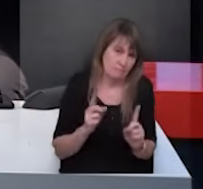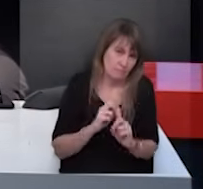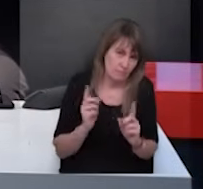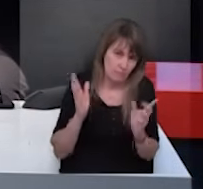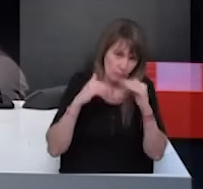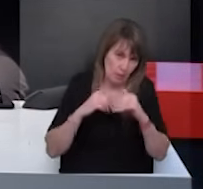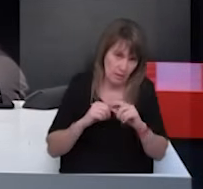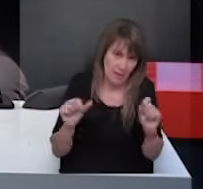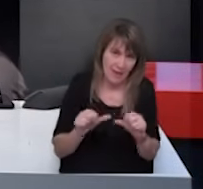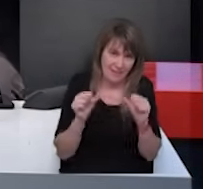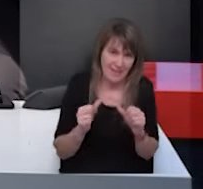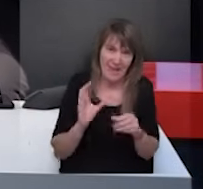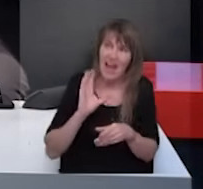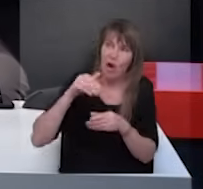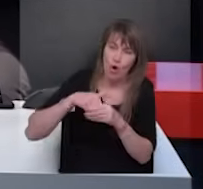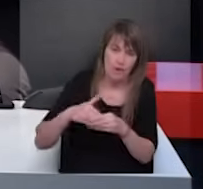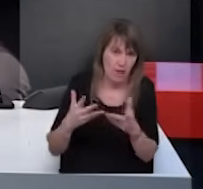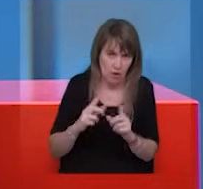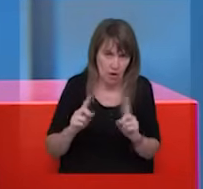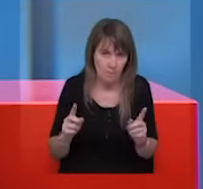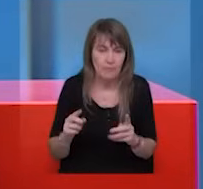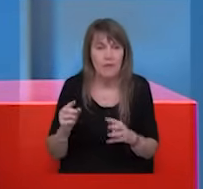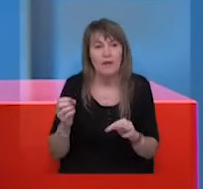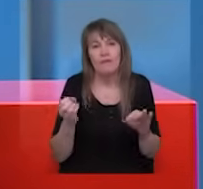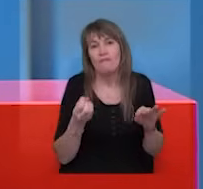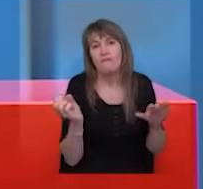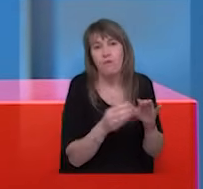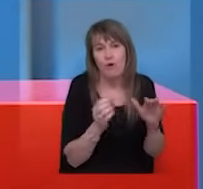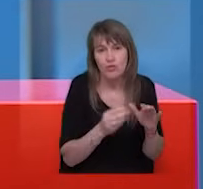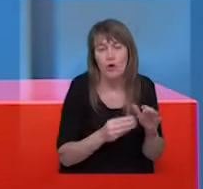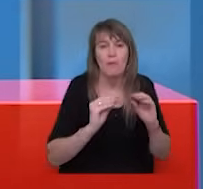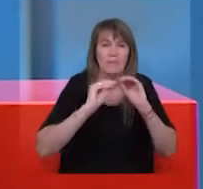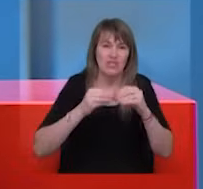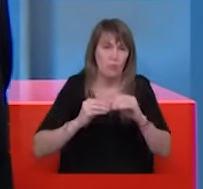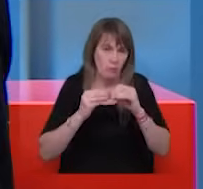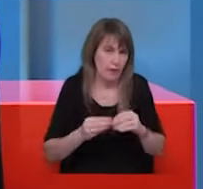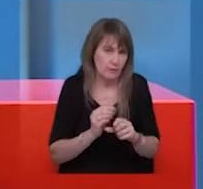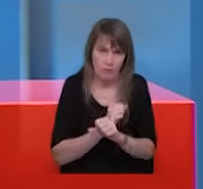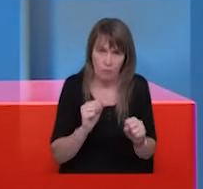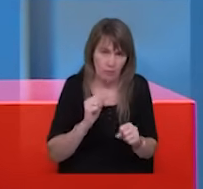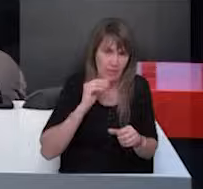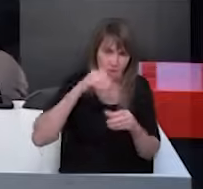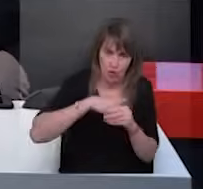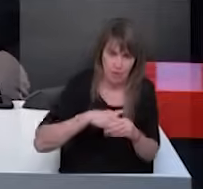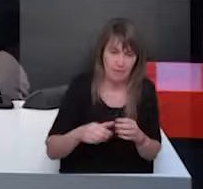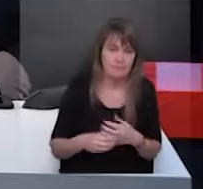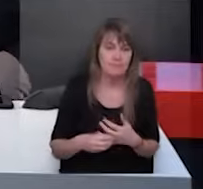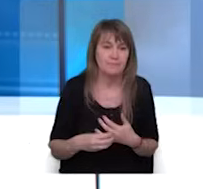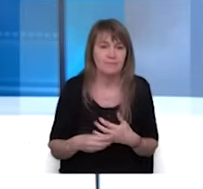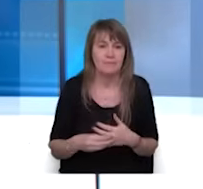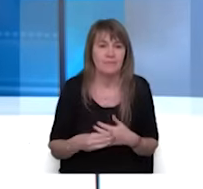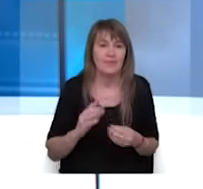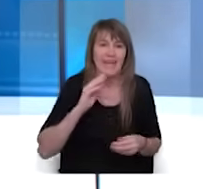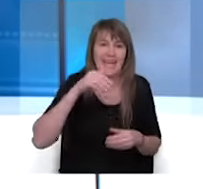hacer y fondos presupuestales no se pueden votar había que votarlos en la rendición de cuentas electoral no se